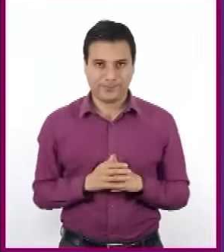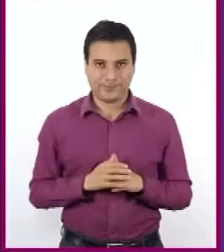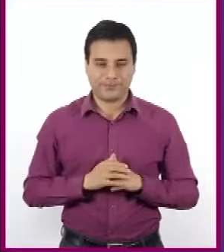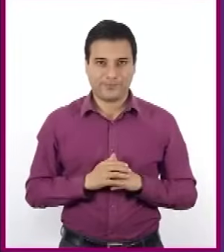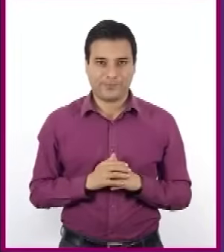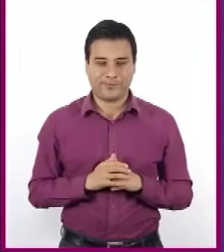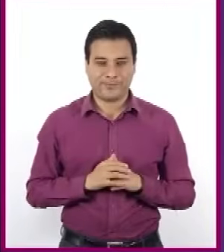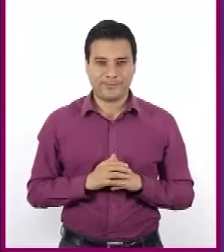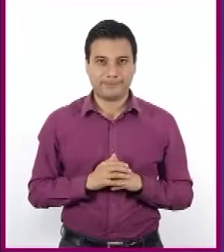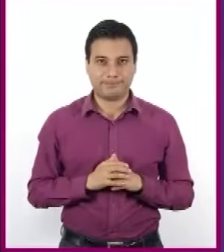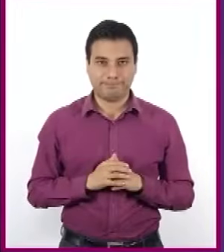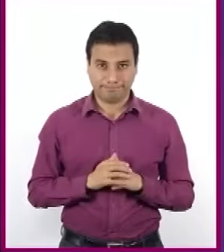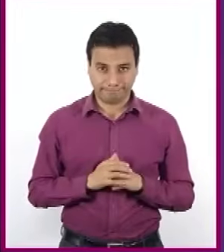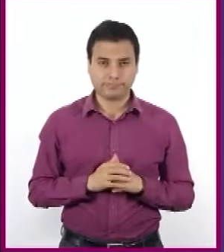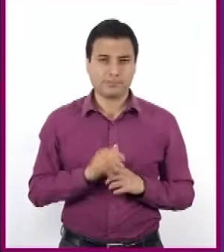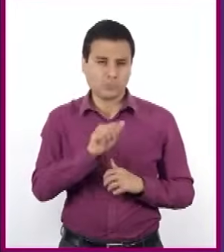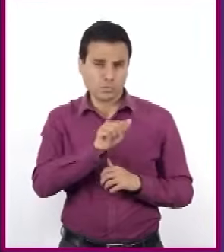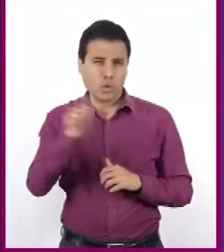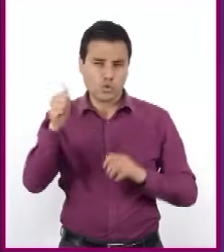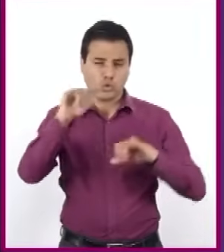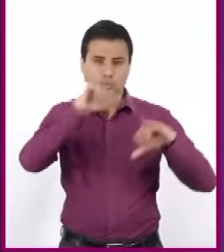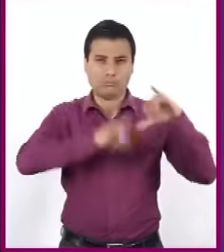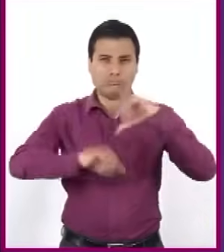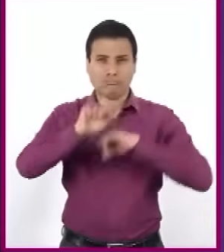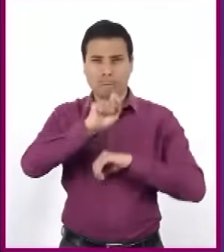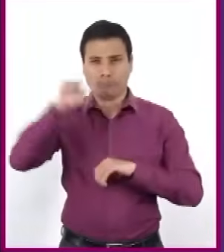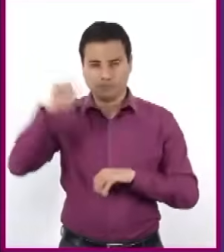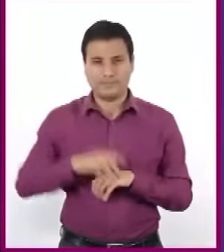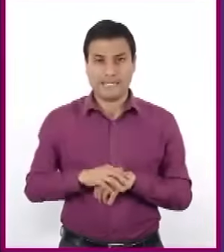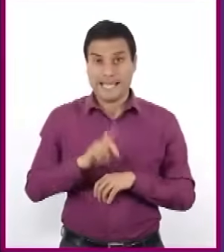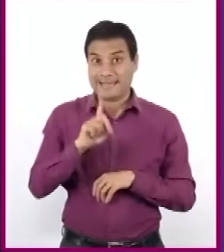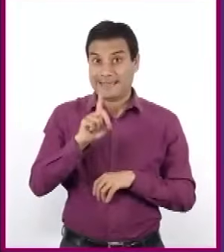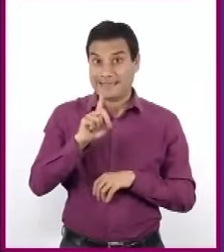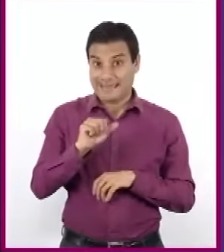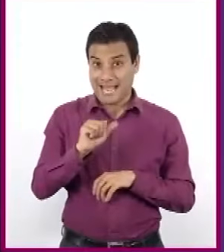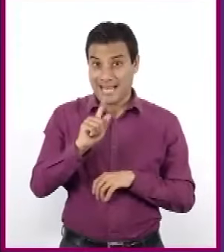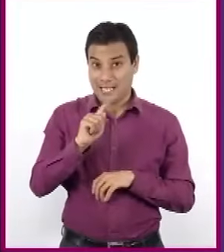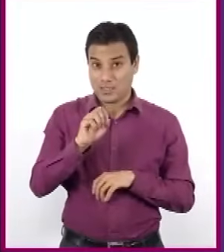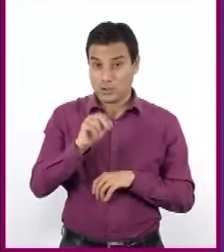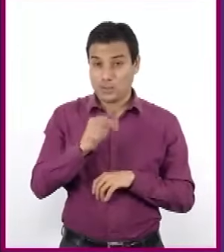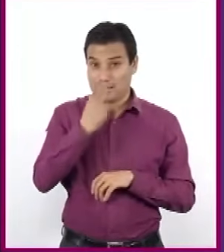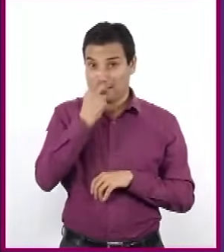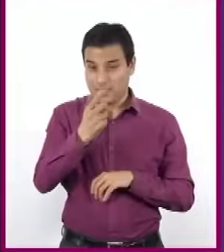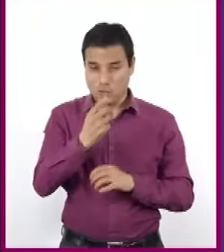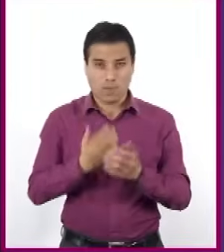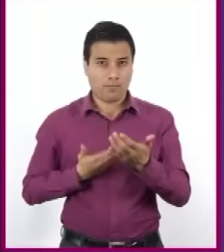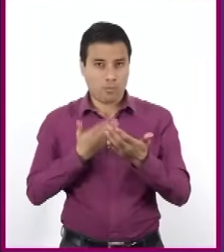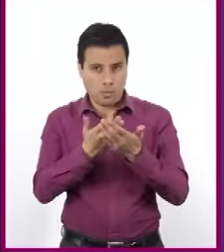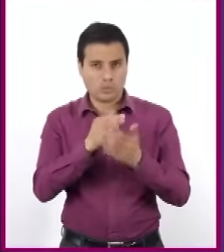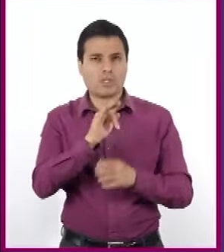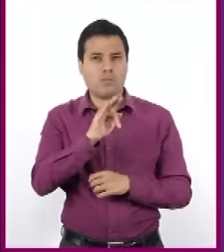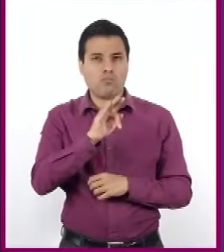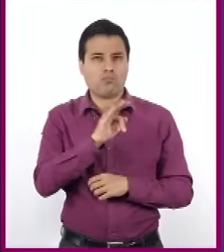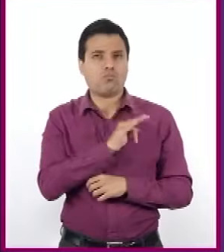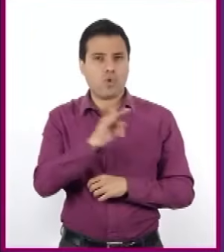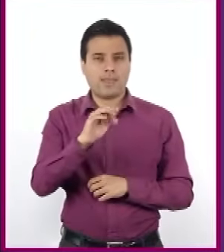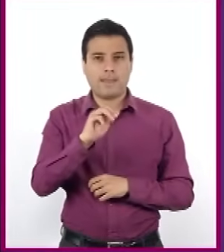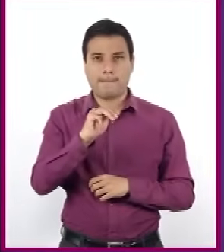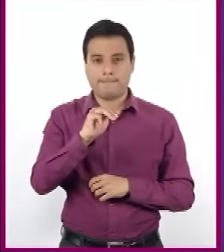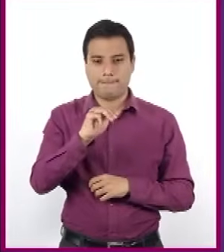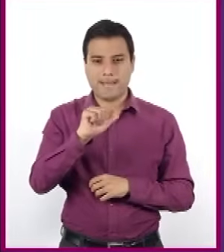Aprovechando la experiencia de otros científicos, Dalton propuso un método para determinar la masa atómica de algunos